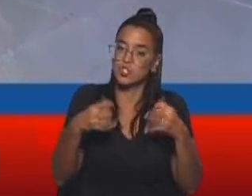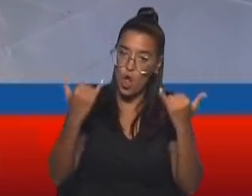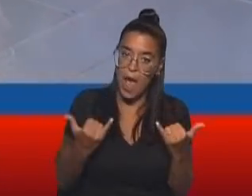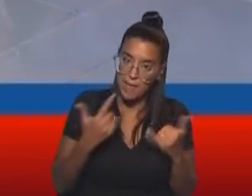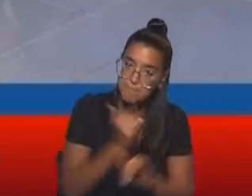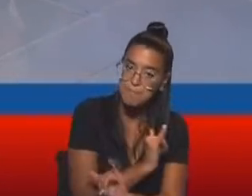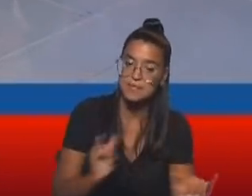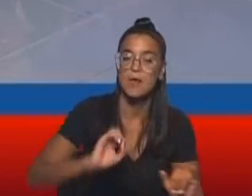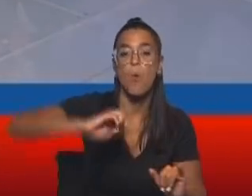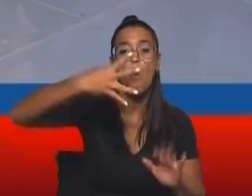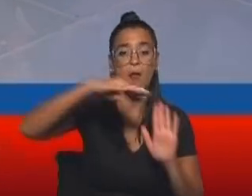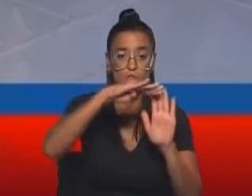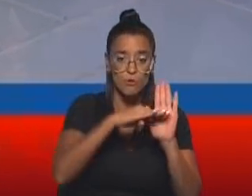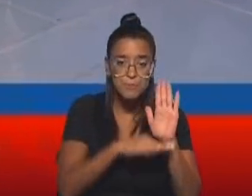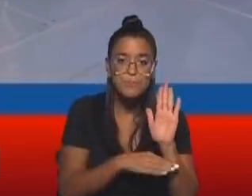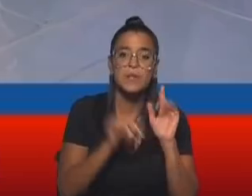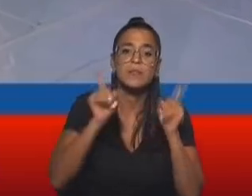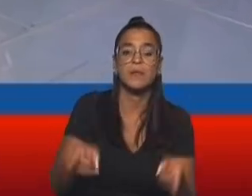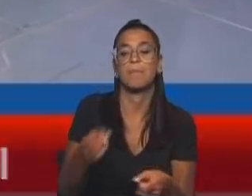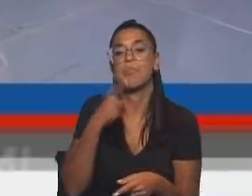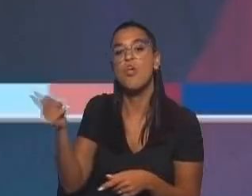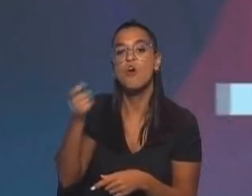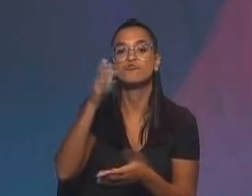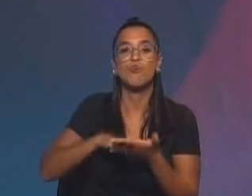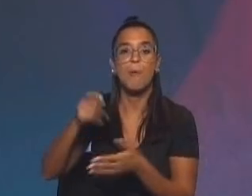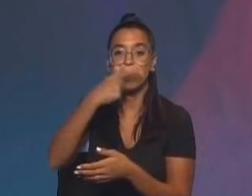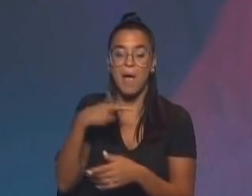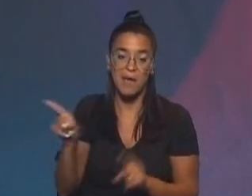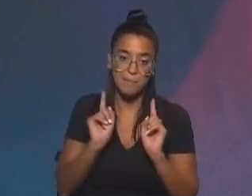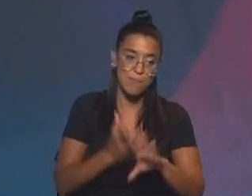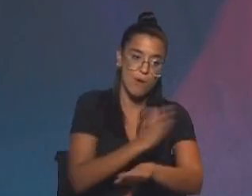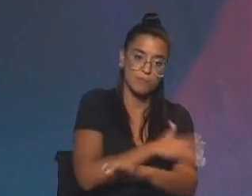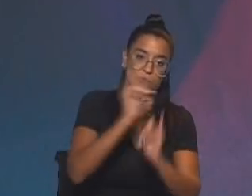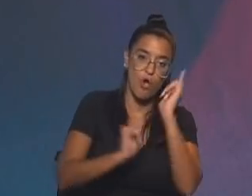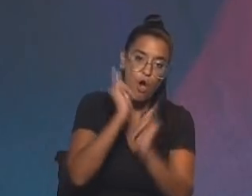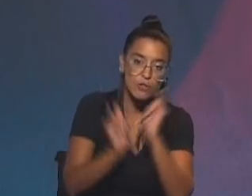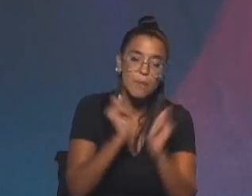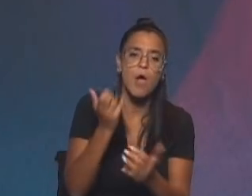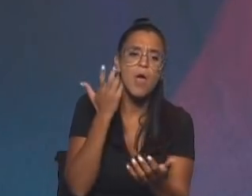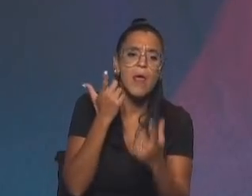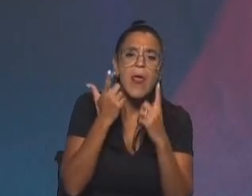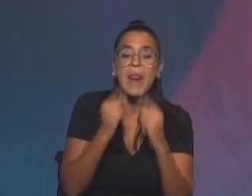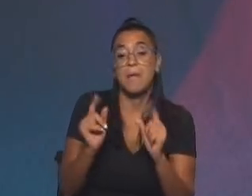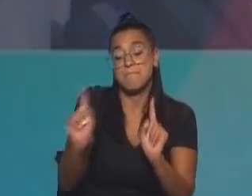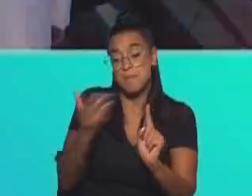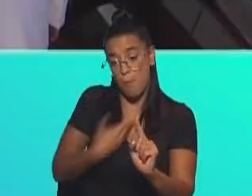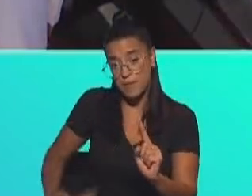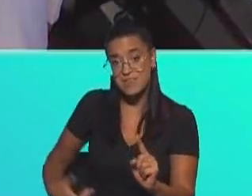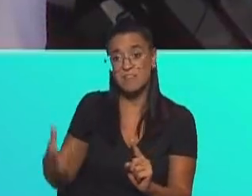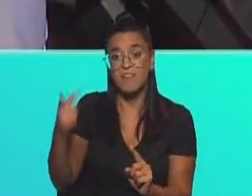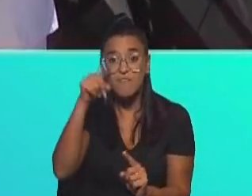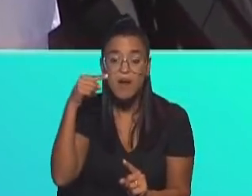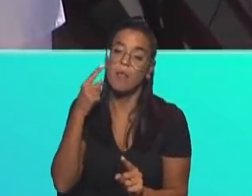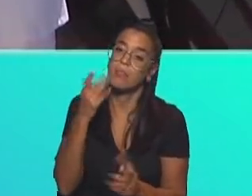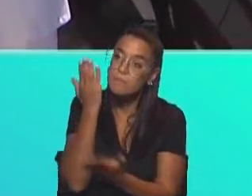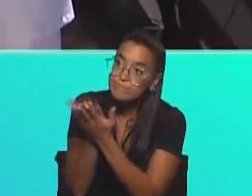al cuarto punto. Bueno, la mención a Macri. Recién arrancamos la columna hablando de esto, Dani, que se le reclamaba al presidente Alberto Fernández